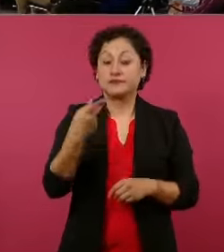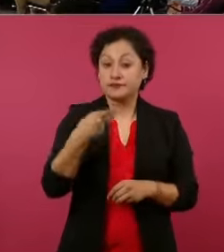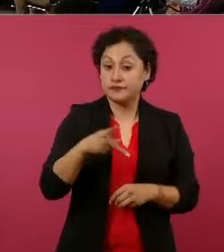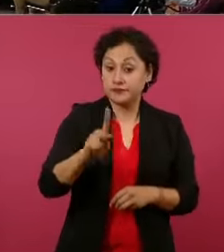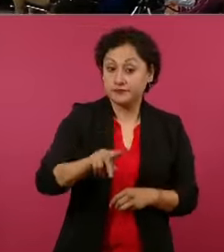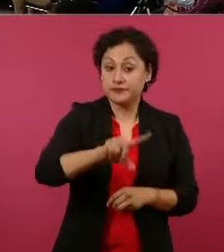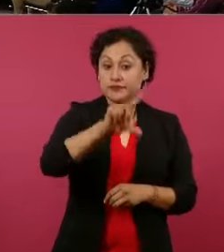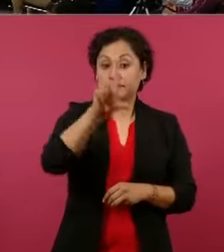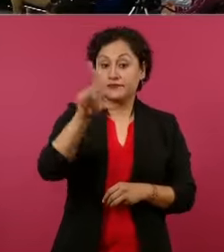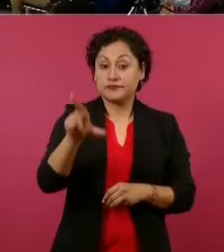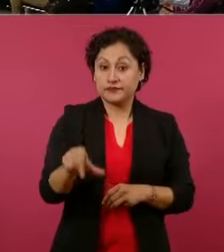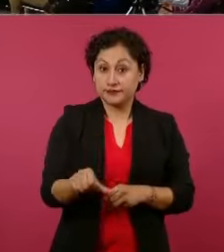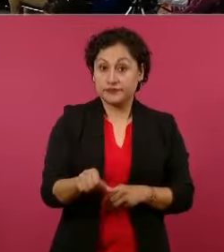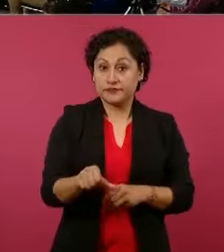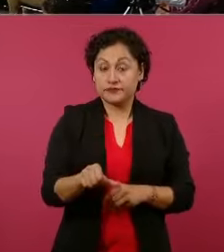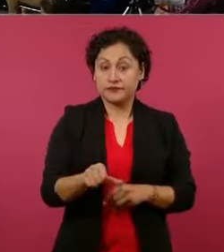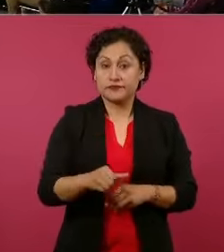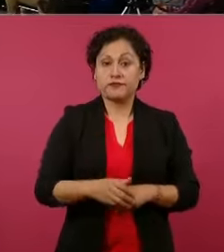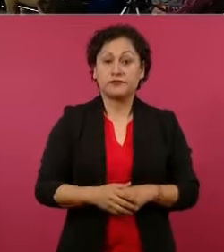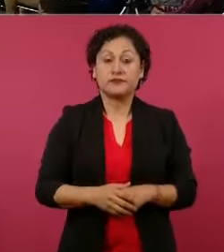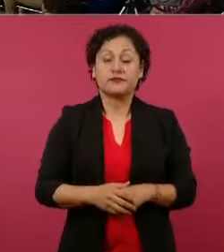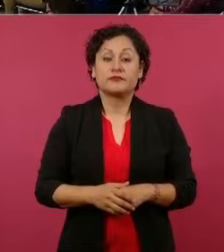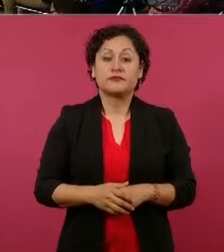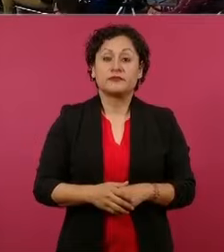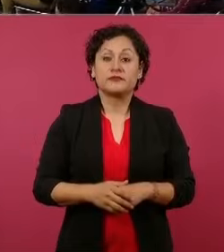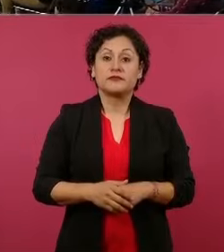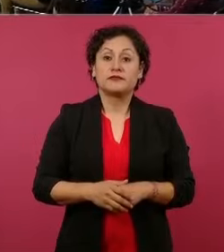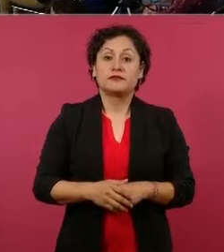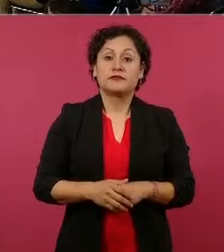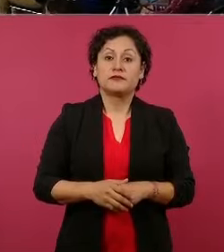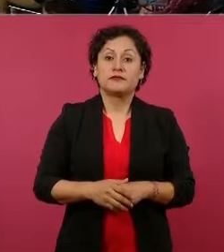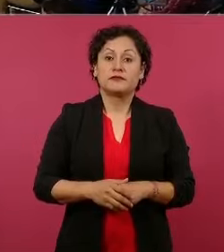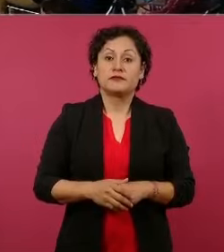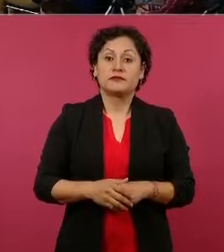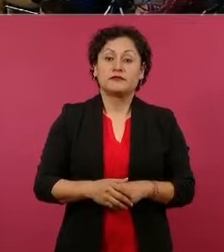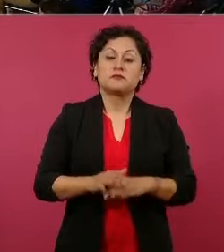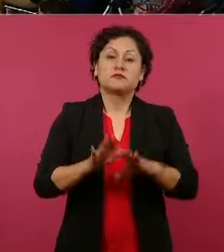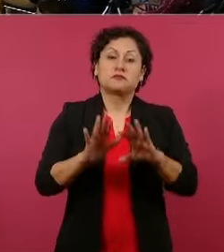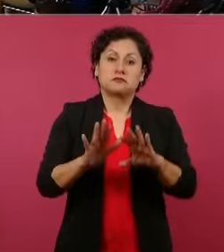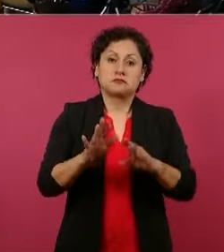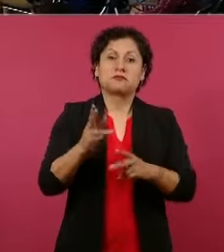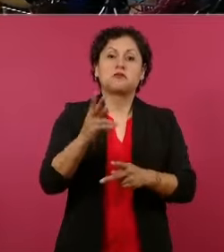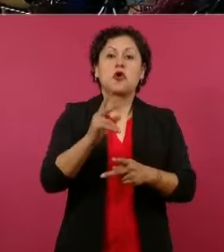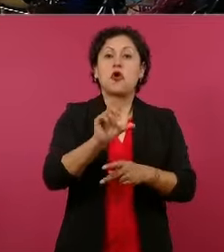vienen este los que justifican